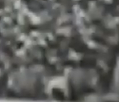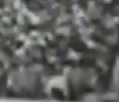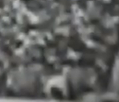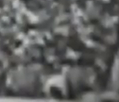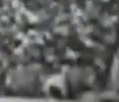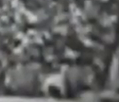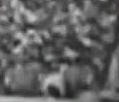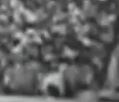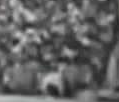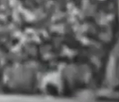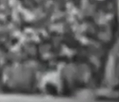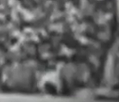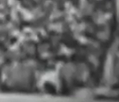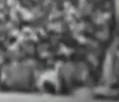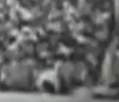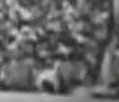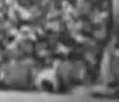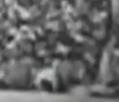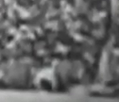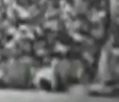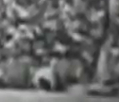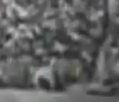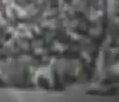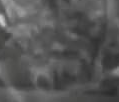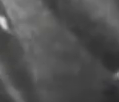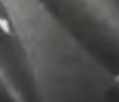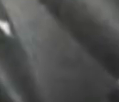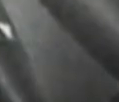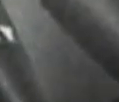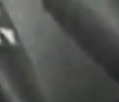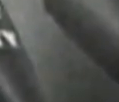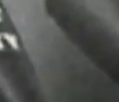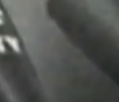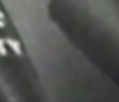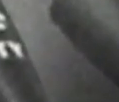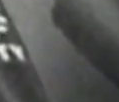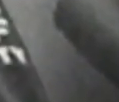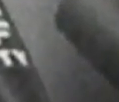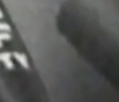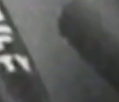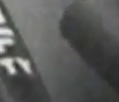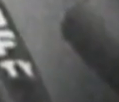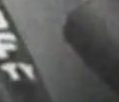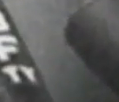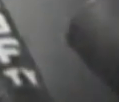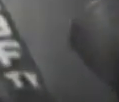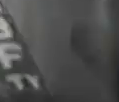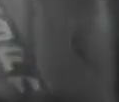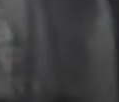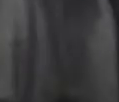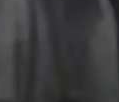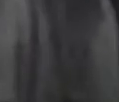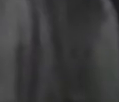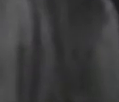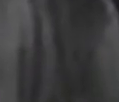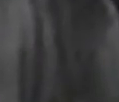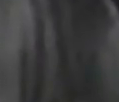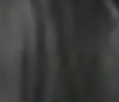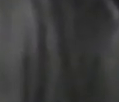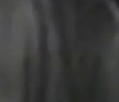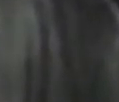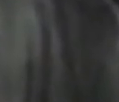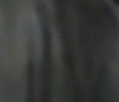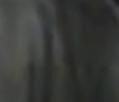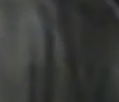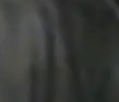supo tomar los valores de la dignidad y del orgullo de ser cubano. Fidel es como el Maradona de la política revolucionaria